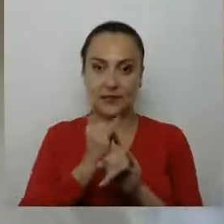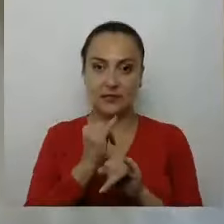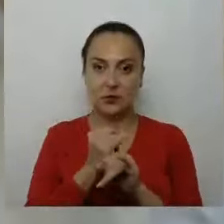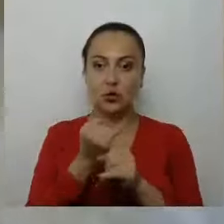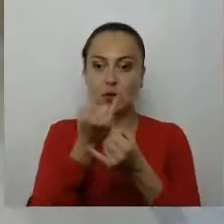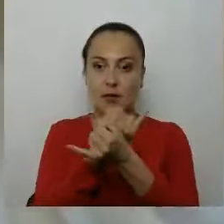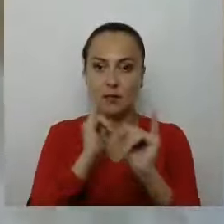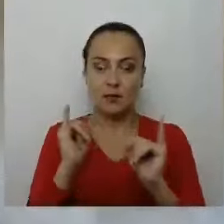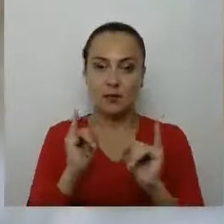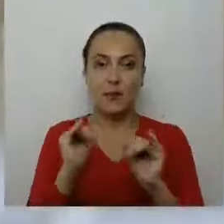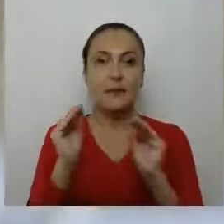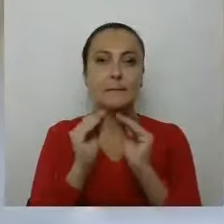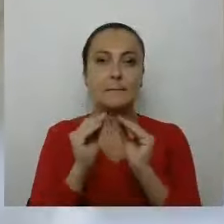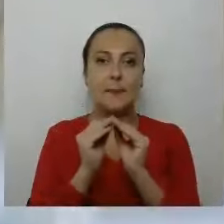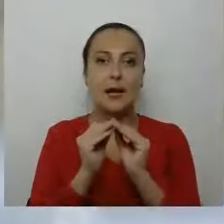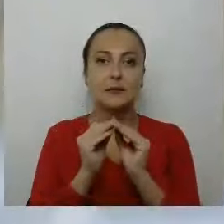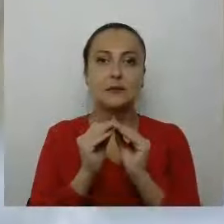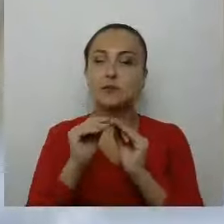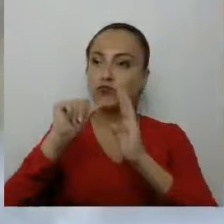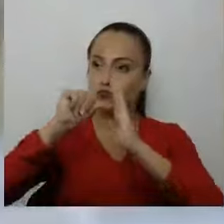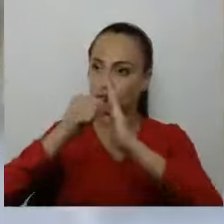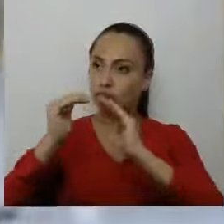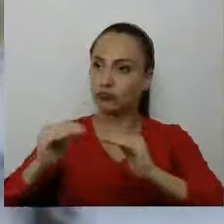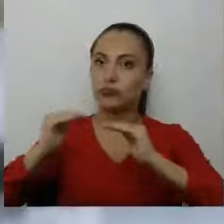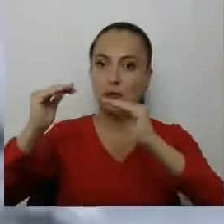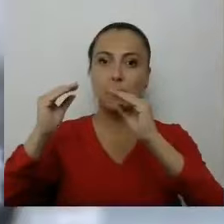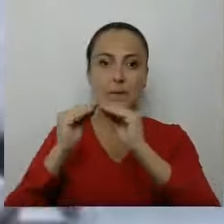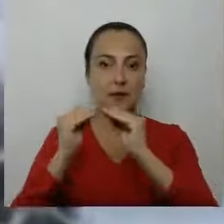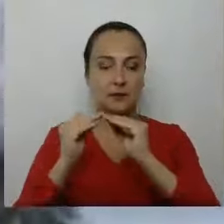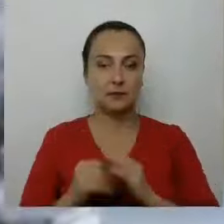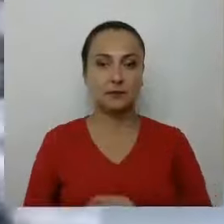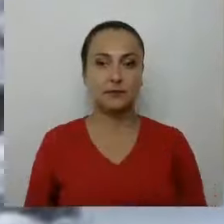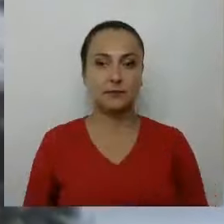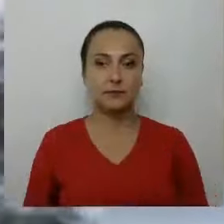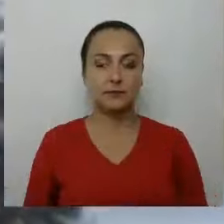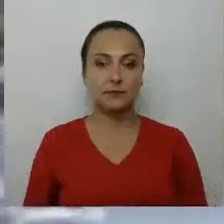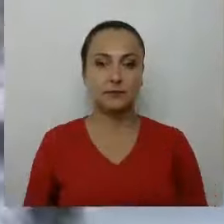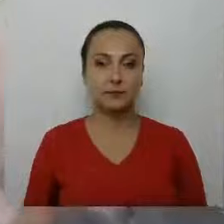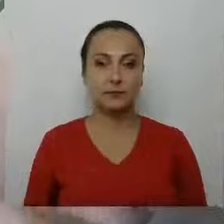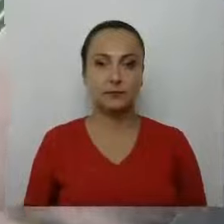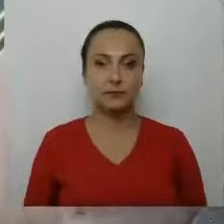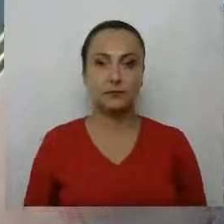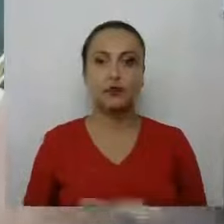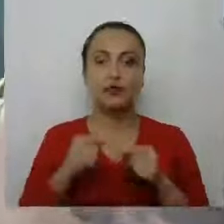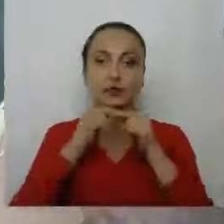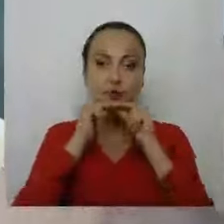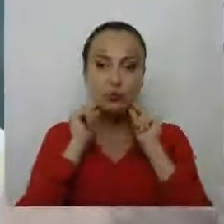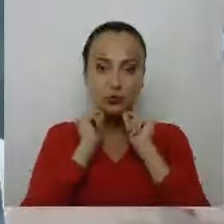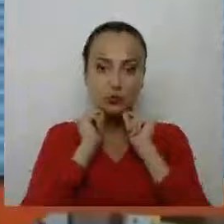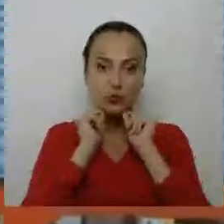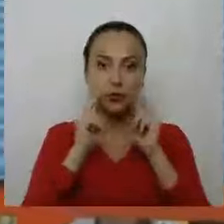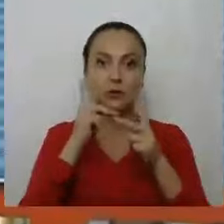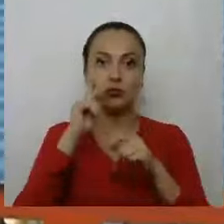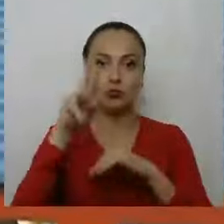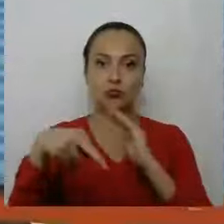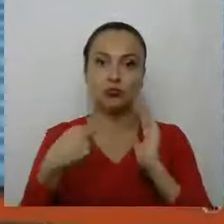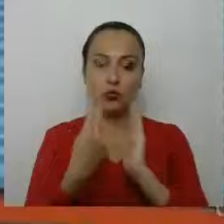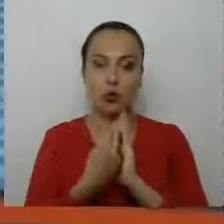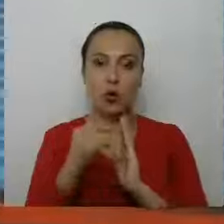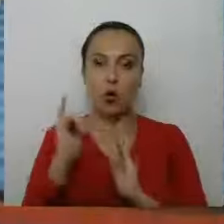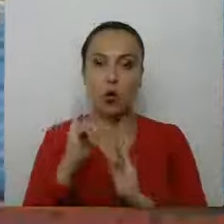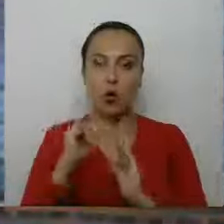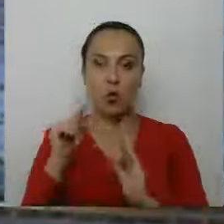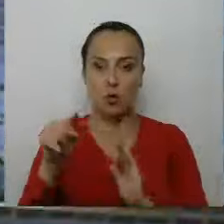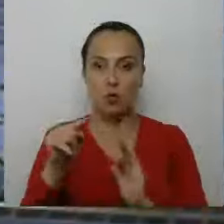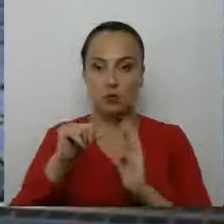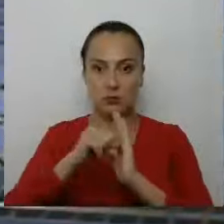más ha destacado, entre los más ha destacado don Rodrigo Chávez acerca de su labor, así como ha destacado también